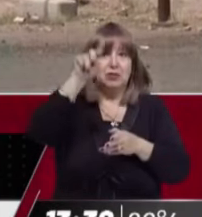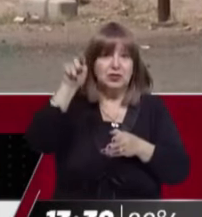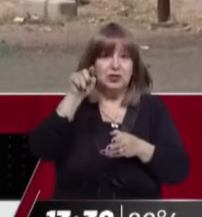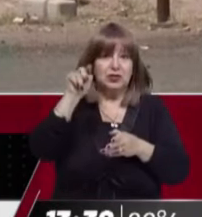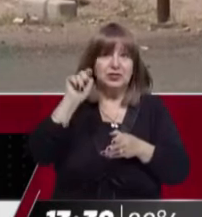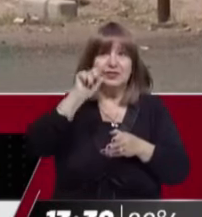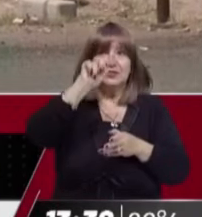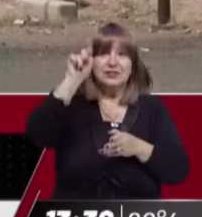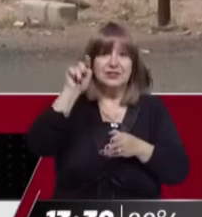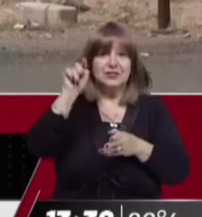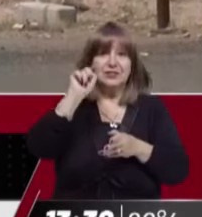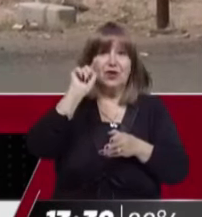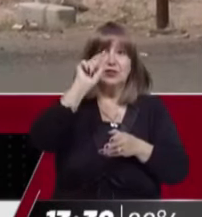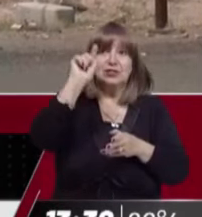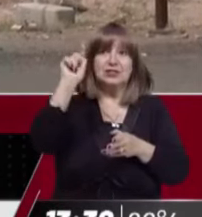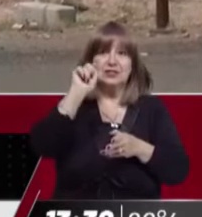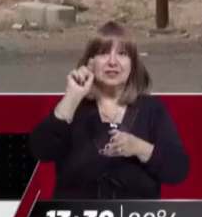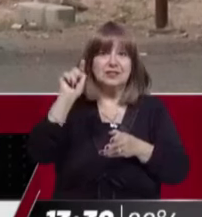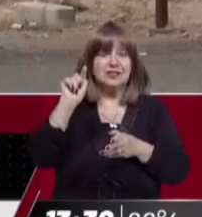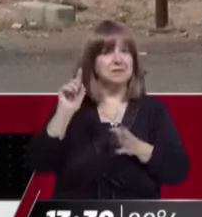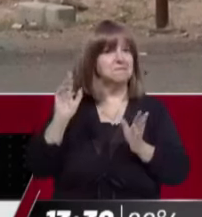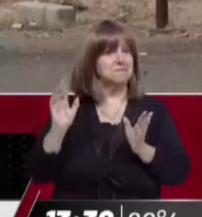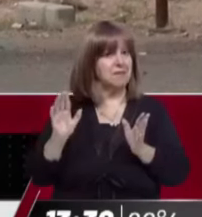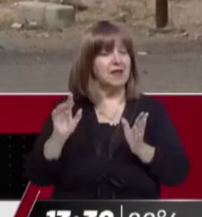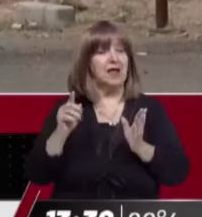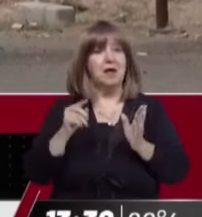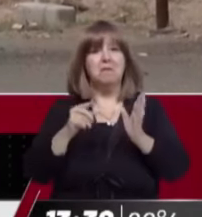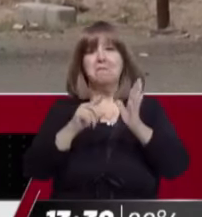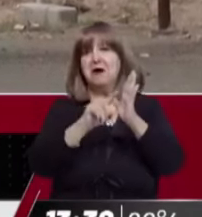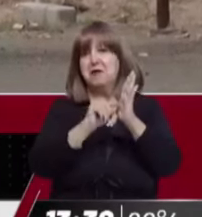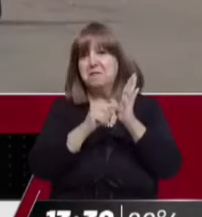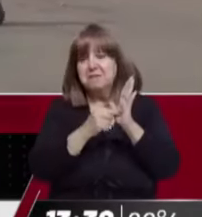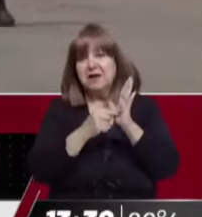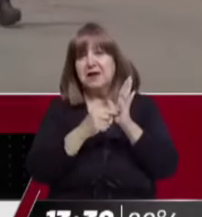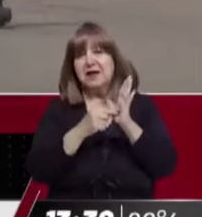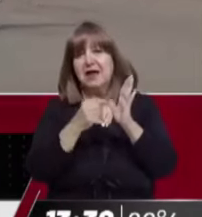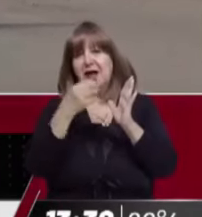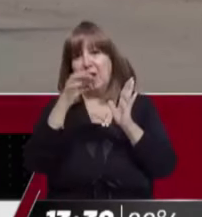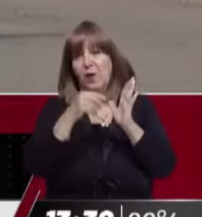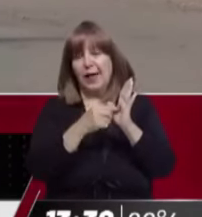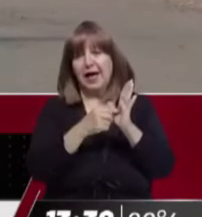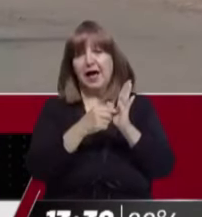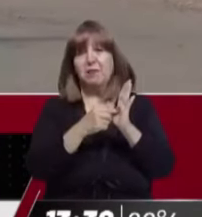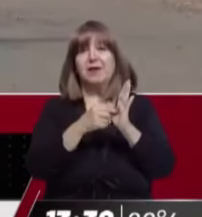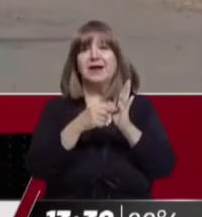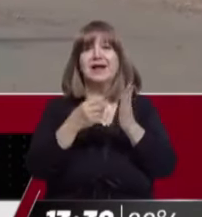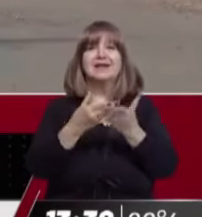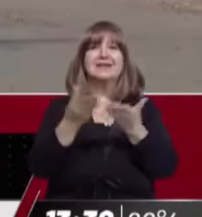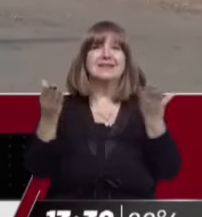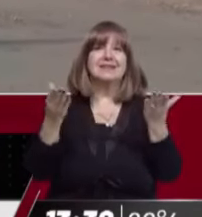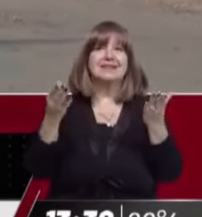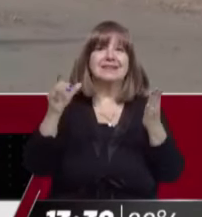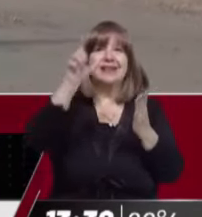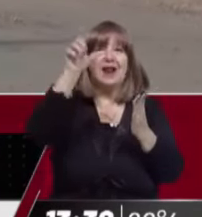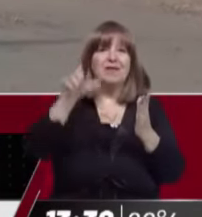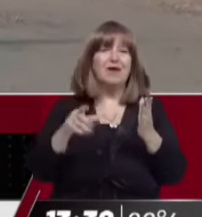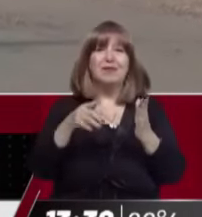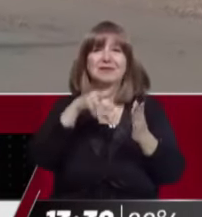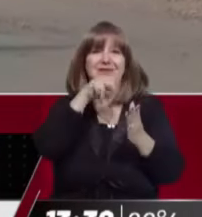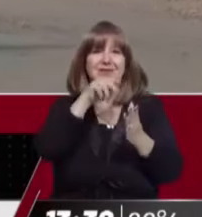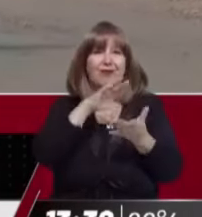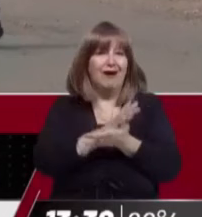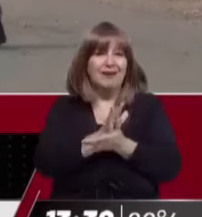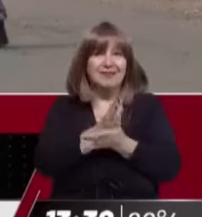resolución que cita el doctor Sarmiento que es el 98 es la única que existe porque estaba vinculada al servicio de telefonía público semipúblico que hoy está en